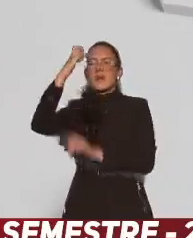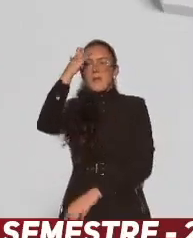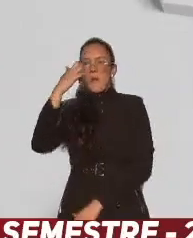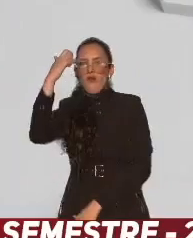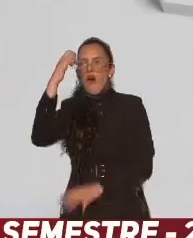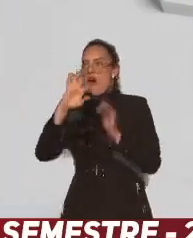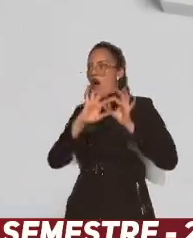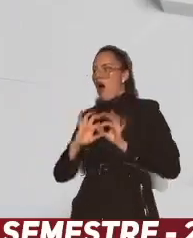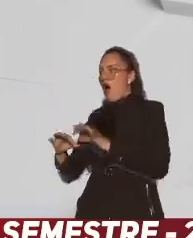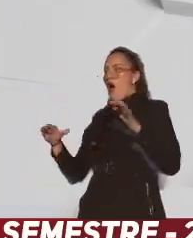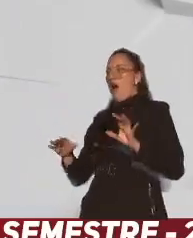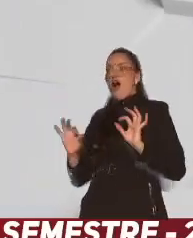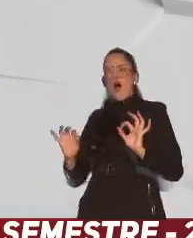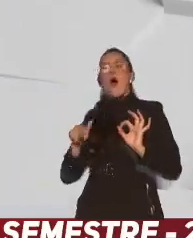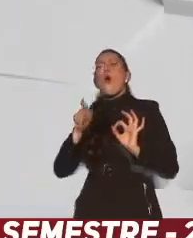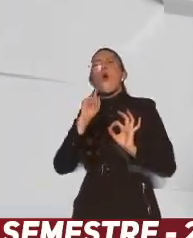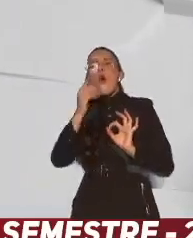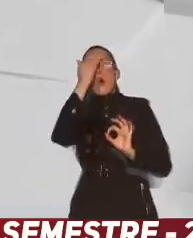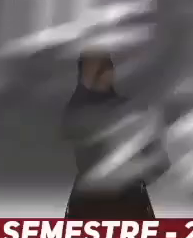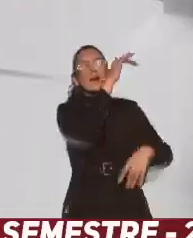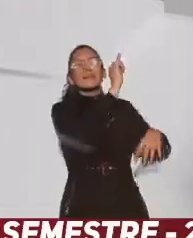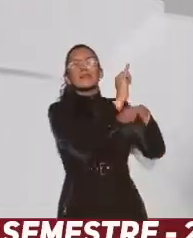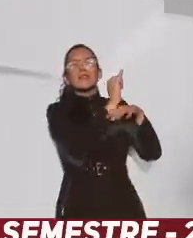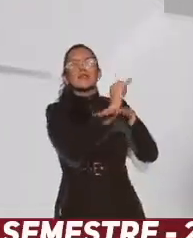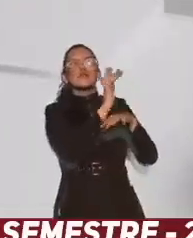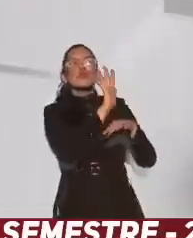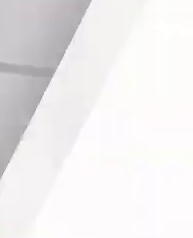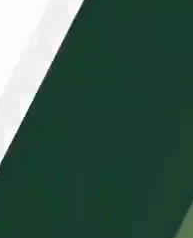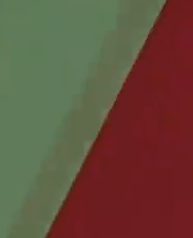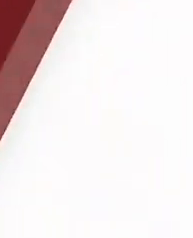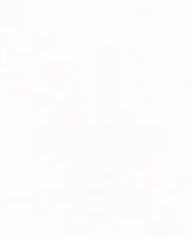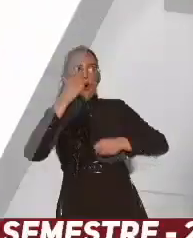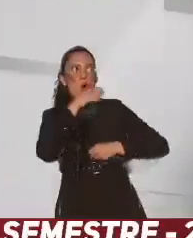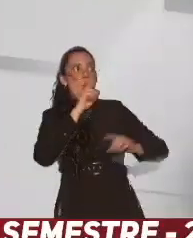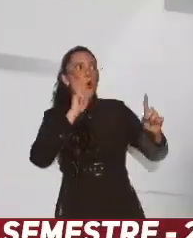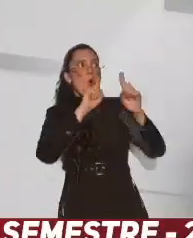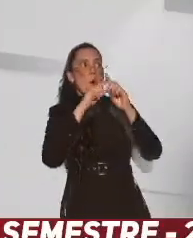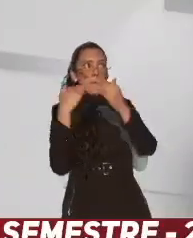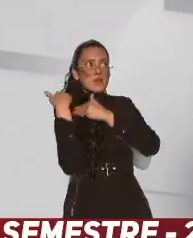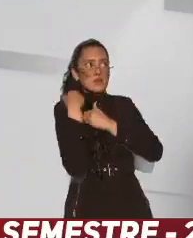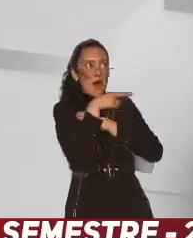misión constitucional del Ejército Nacional.